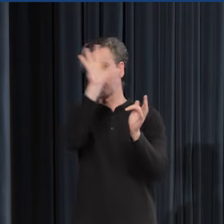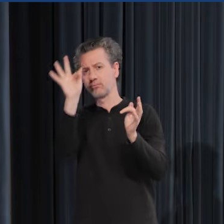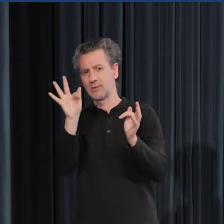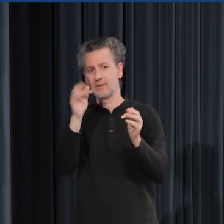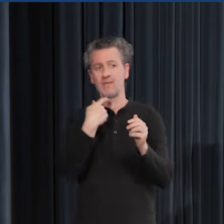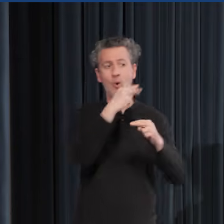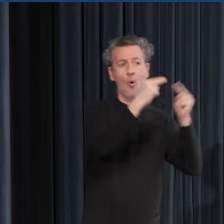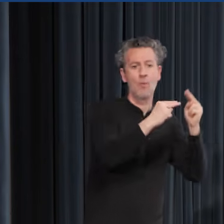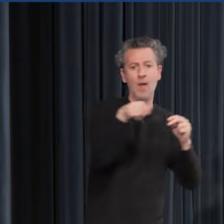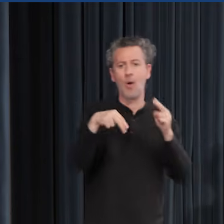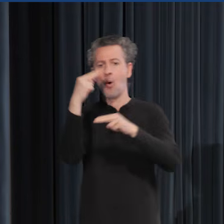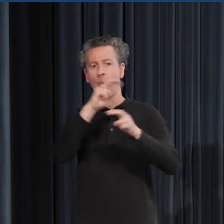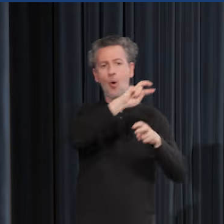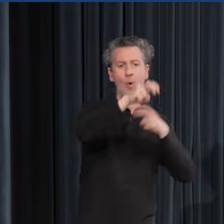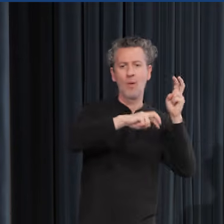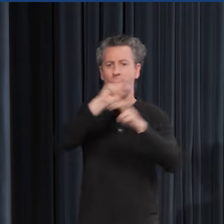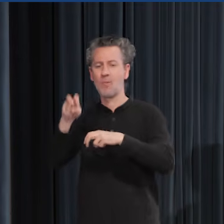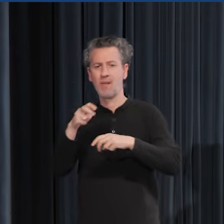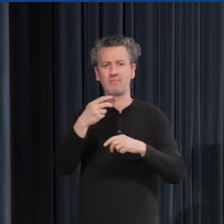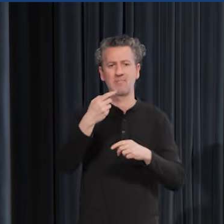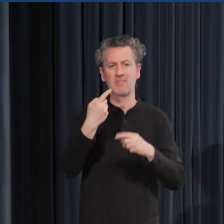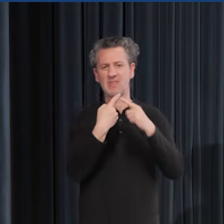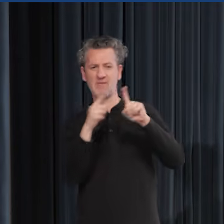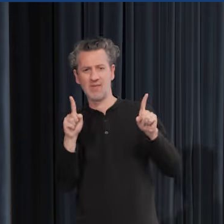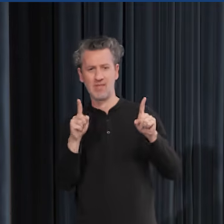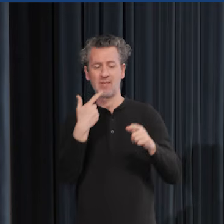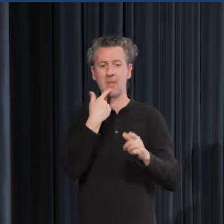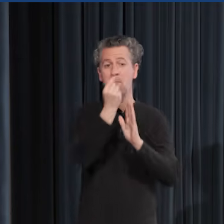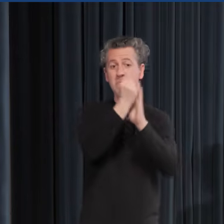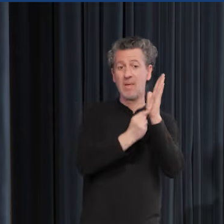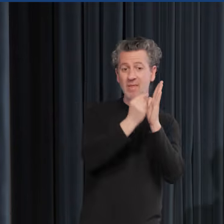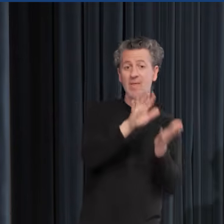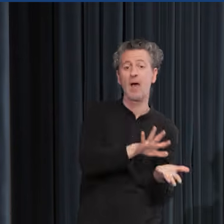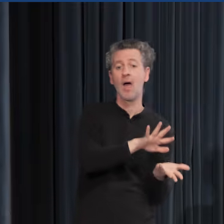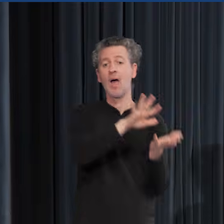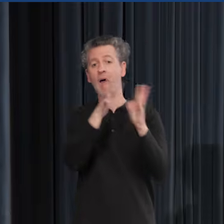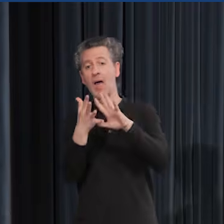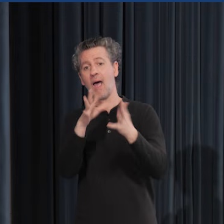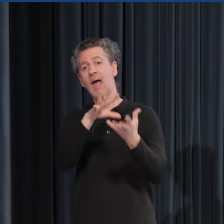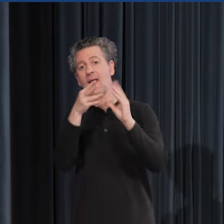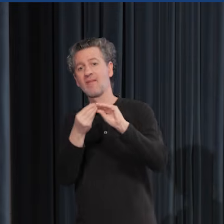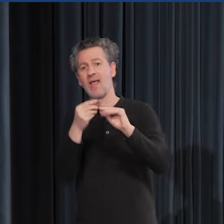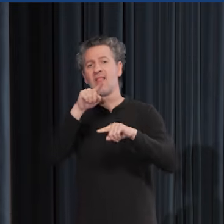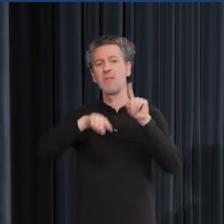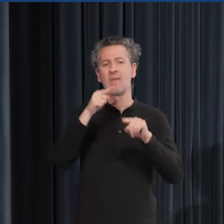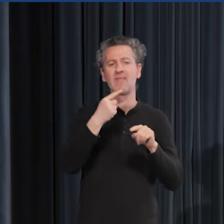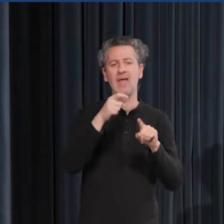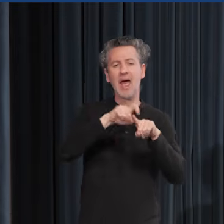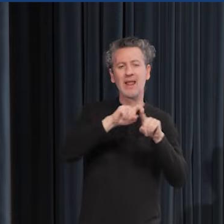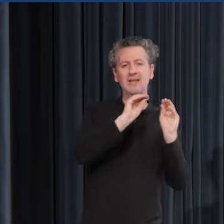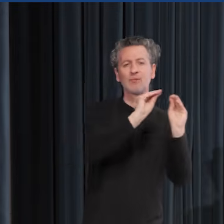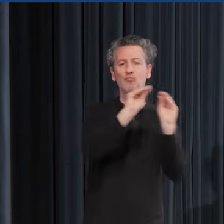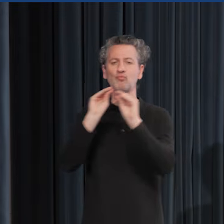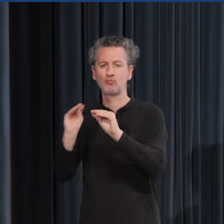lo que implica que las medidas preventivas que se tienen que adoptar pues, se tienen que ir adecuando a las características de la obra y al momento en concreto en el